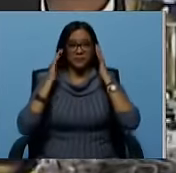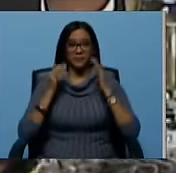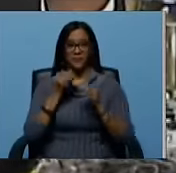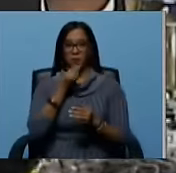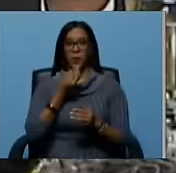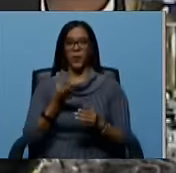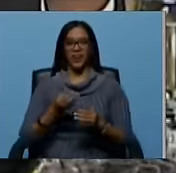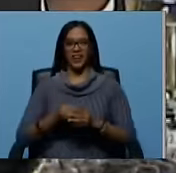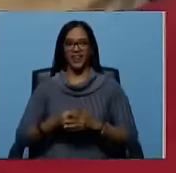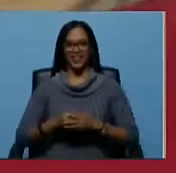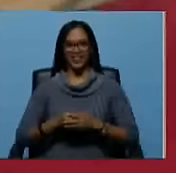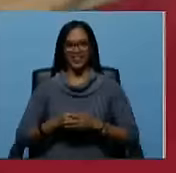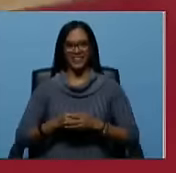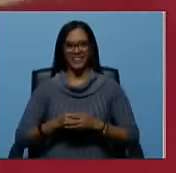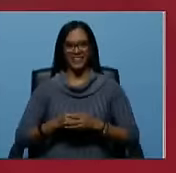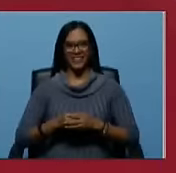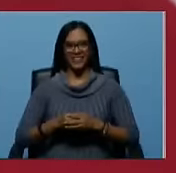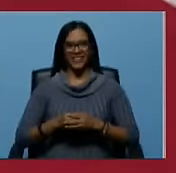Buena.